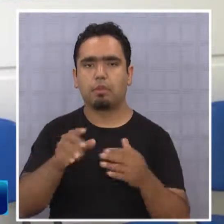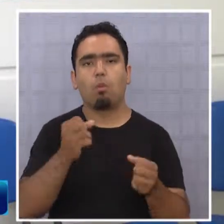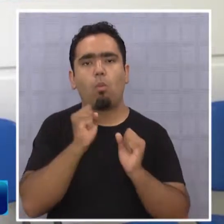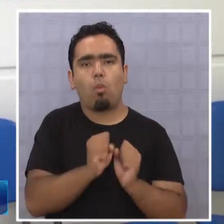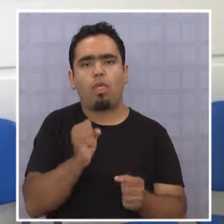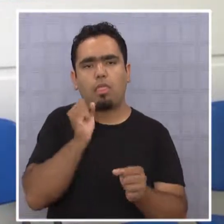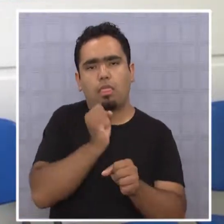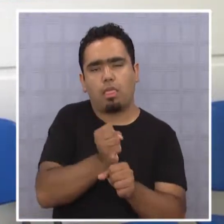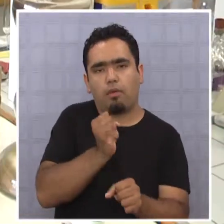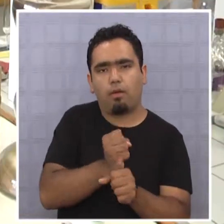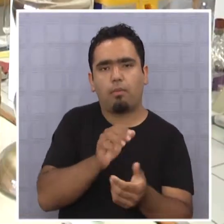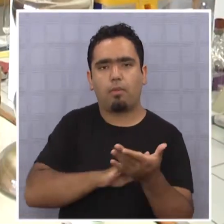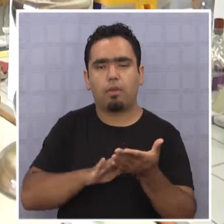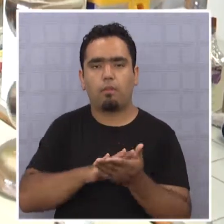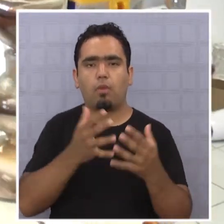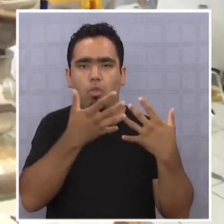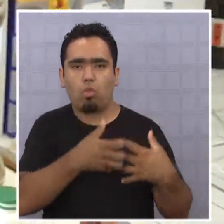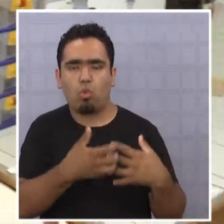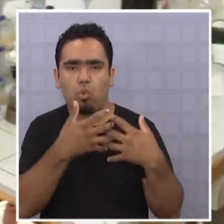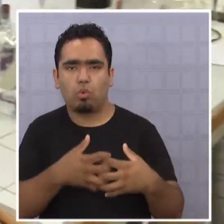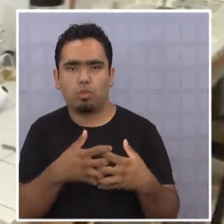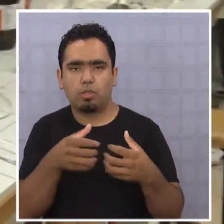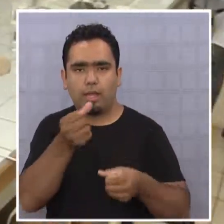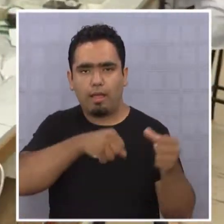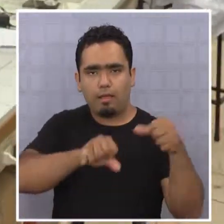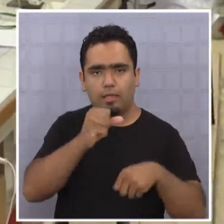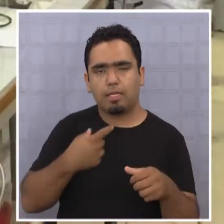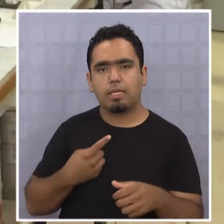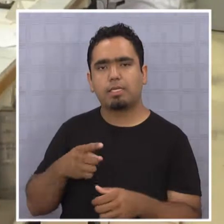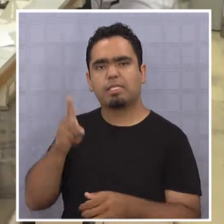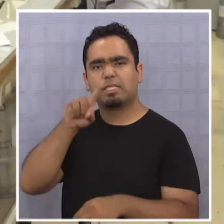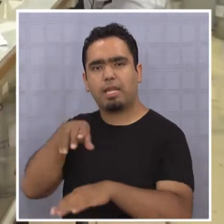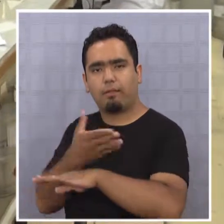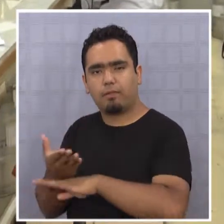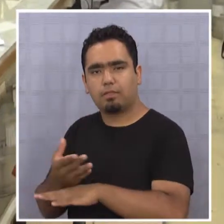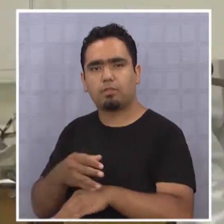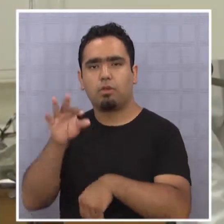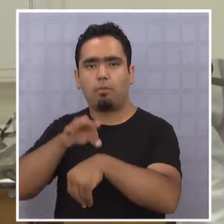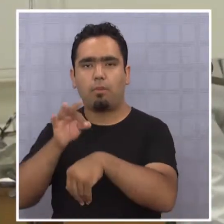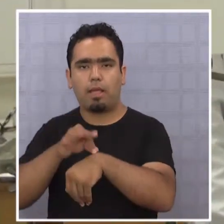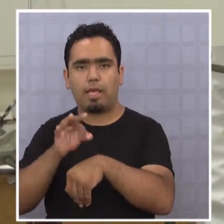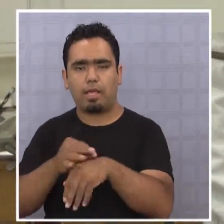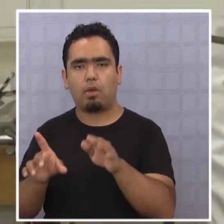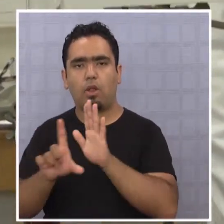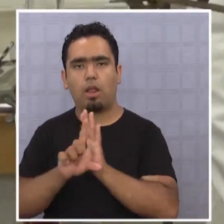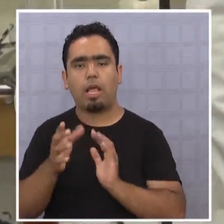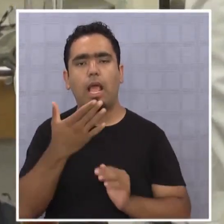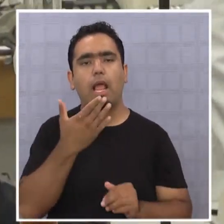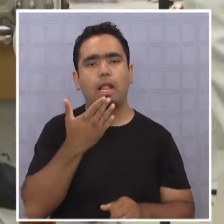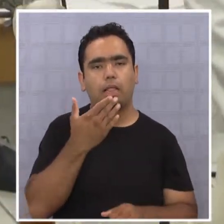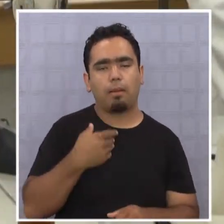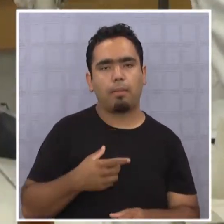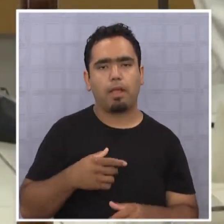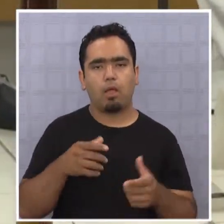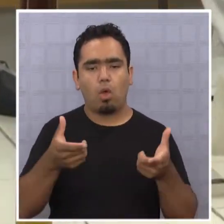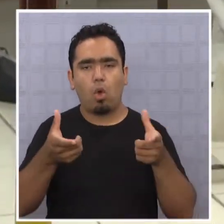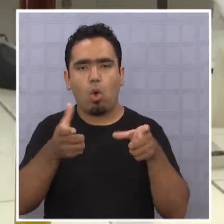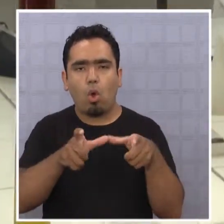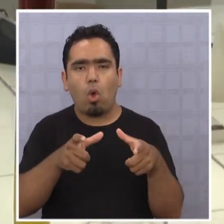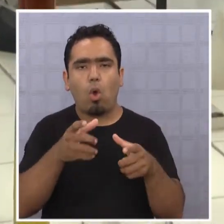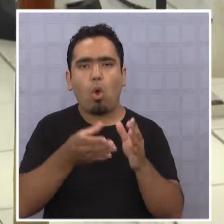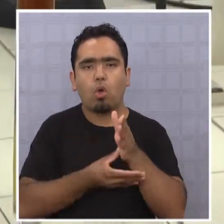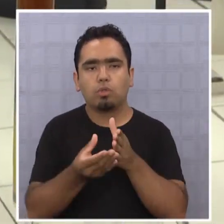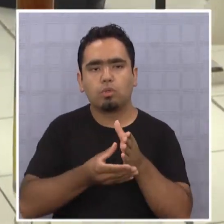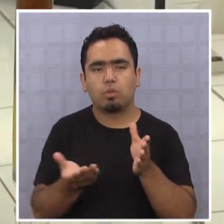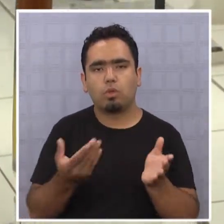muy diversos. Por ejemplo, se pueden trabajar en industria farmacéutica, servicio médico legal, en hospitales, industrias